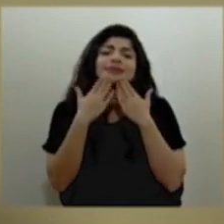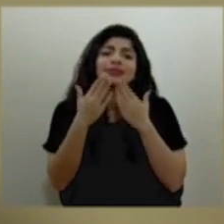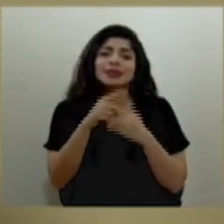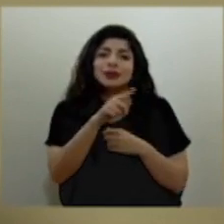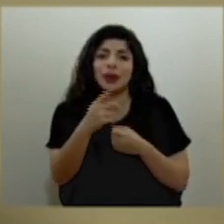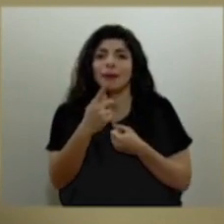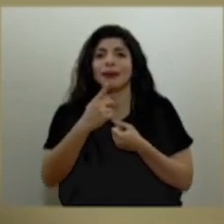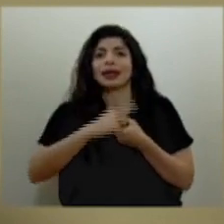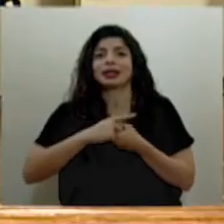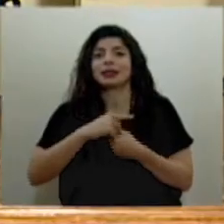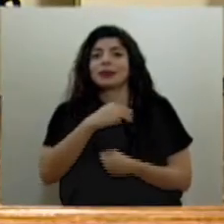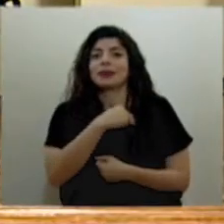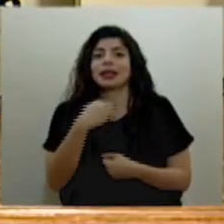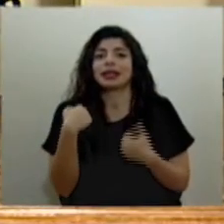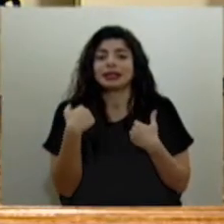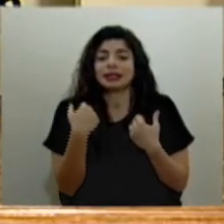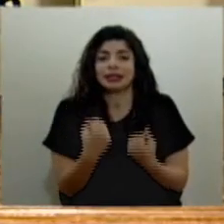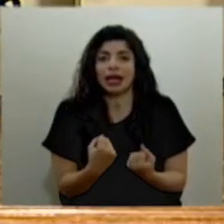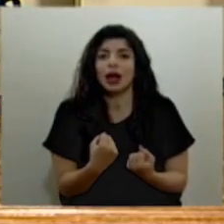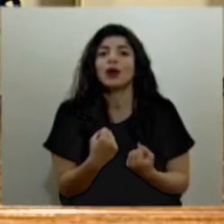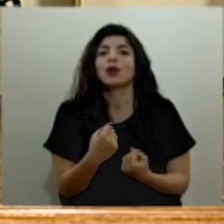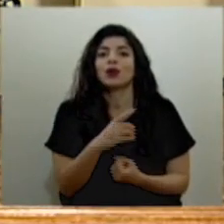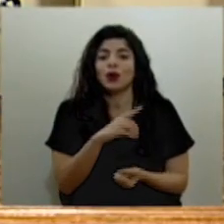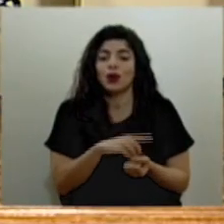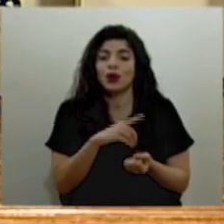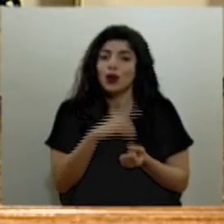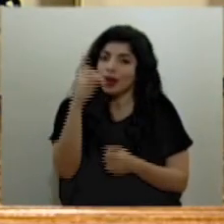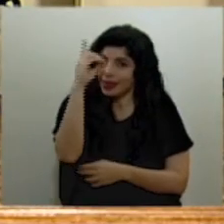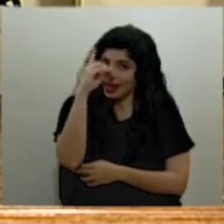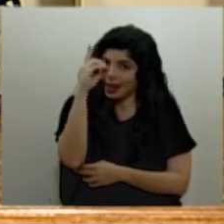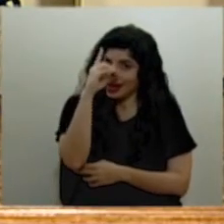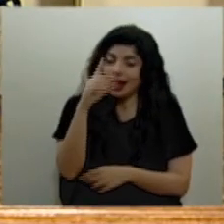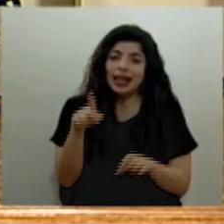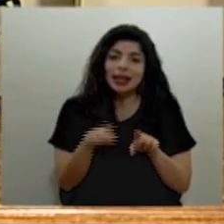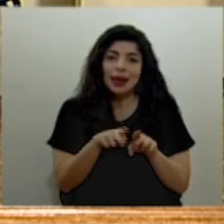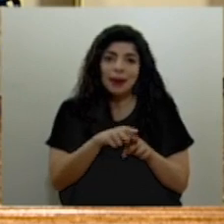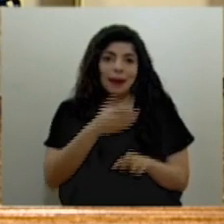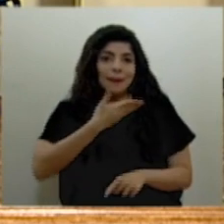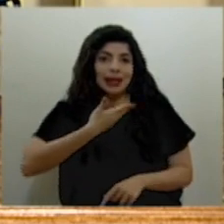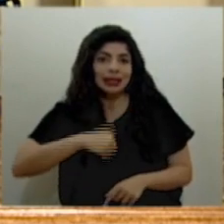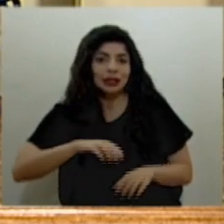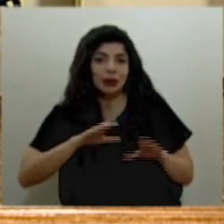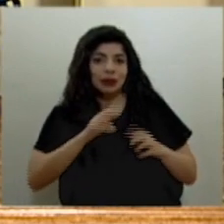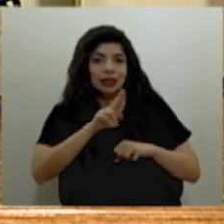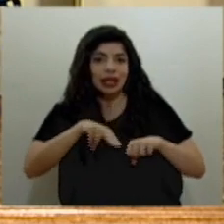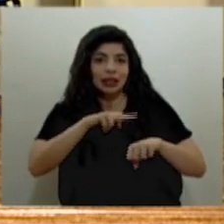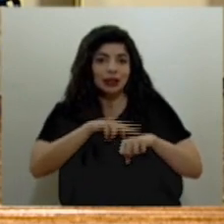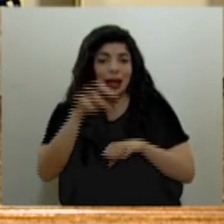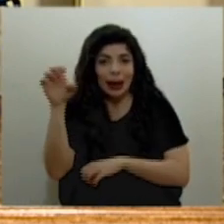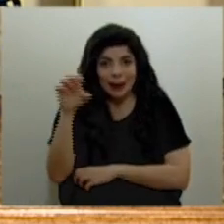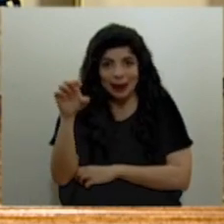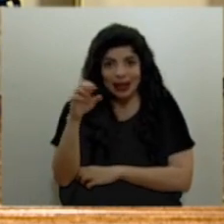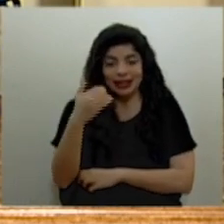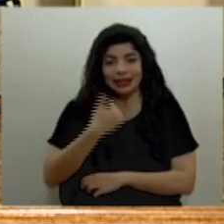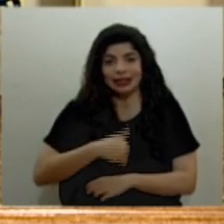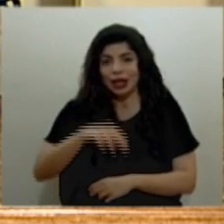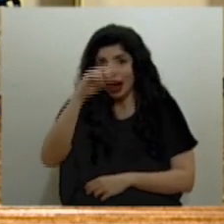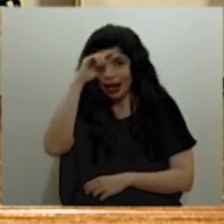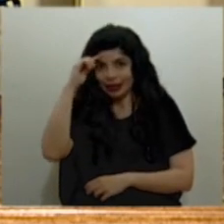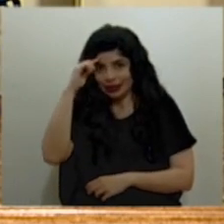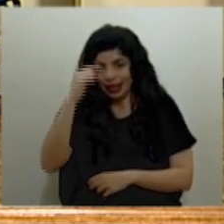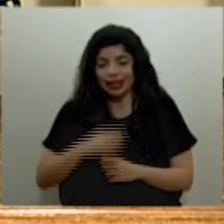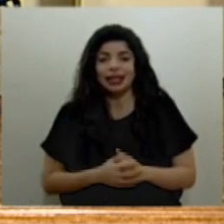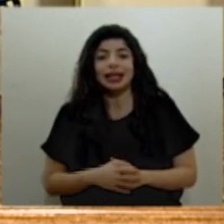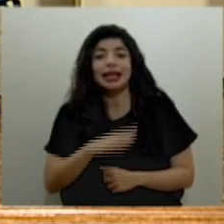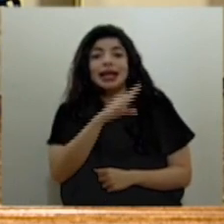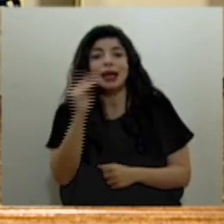la participación del ministro de Salud, el doctor Daniel Salas, también del presidente de la Comisión Nacional de Emergencias, el señor Alexander